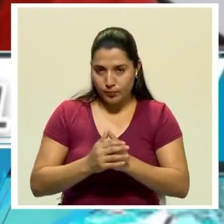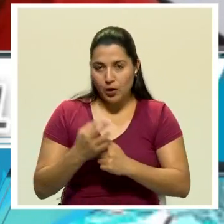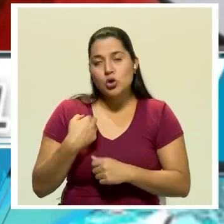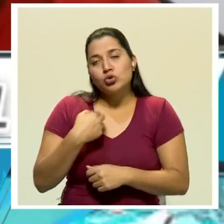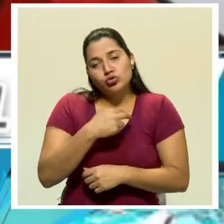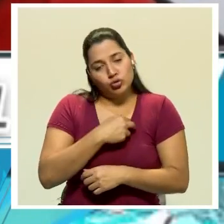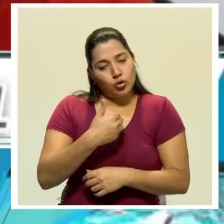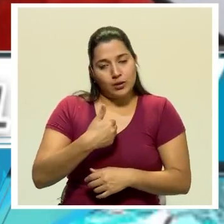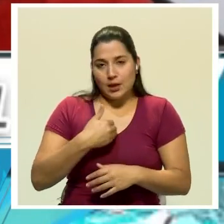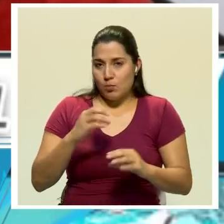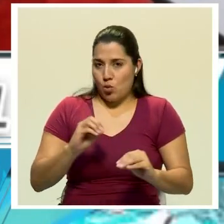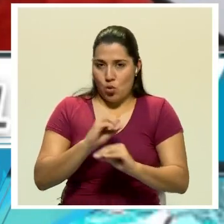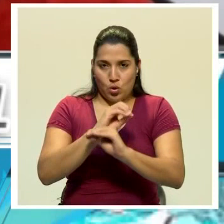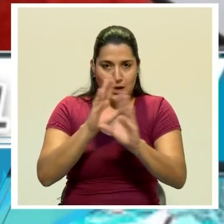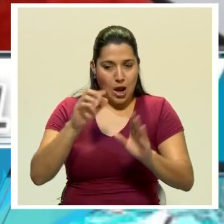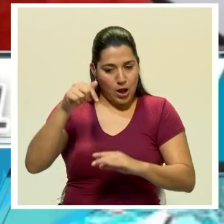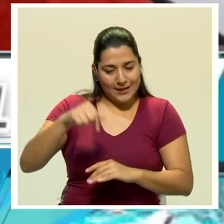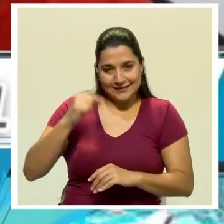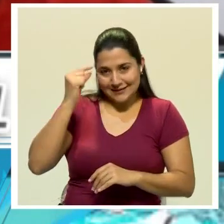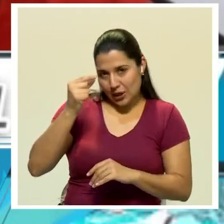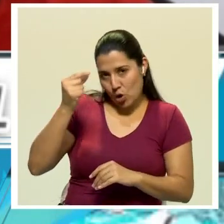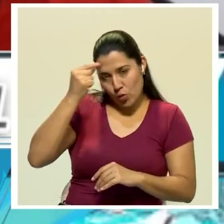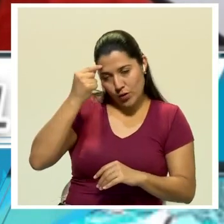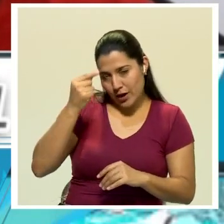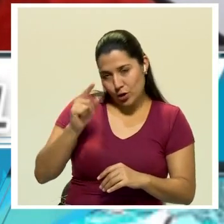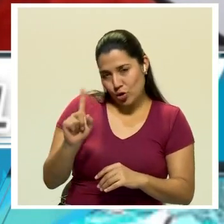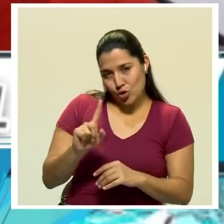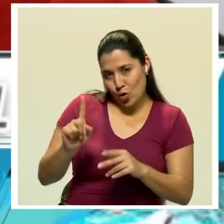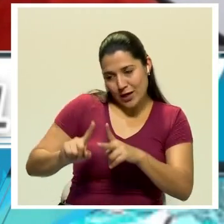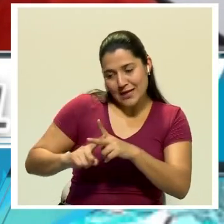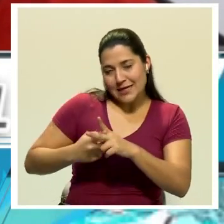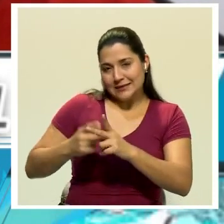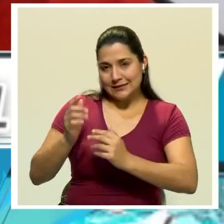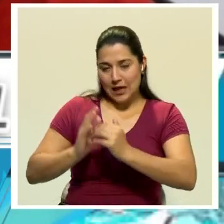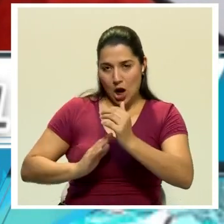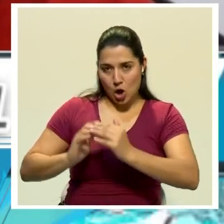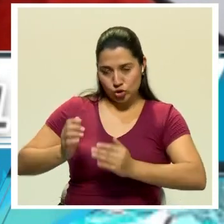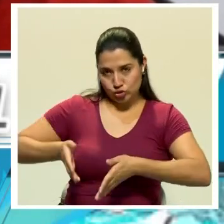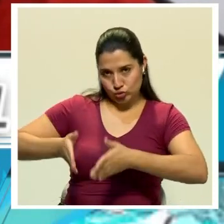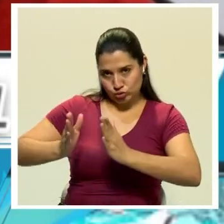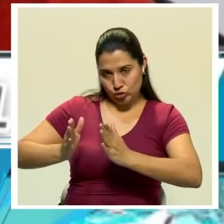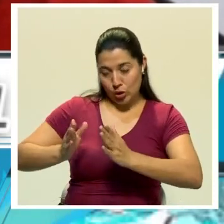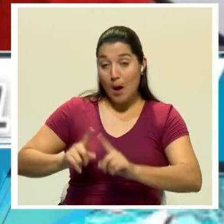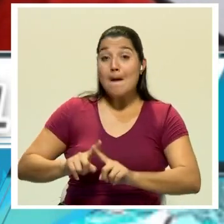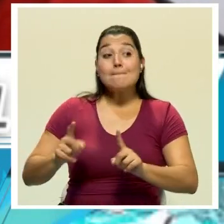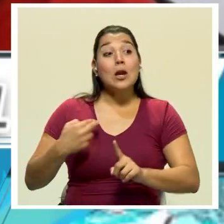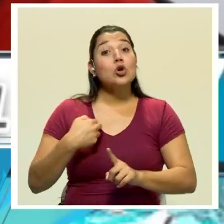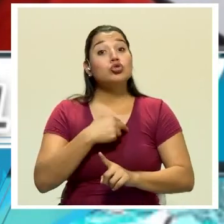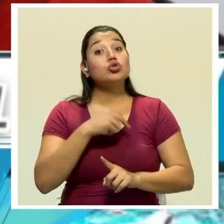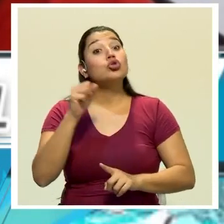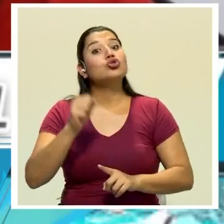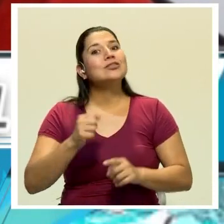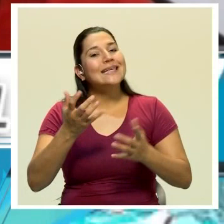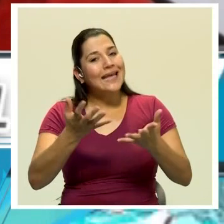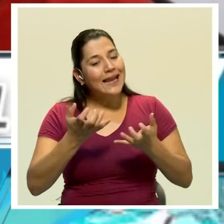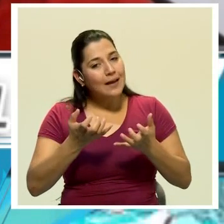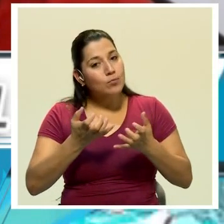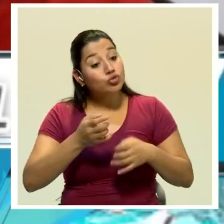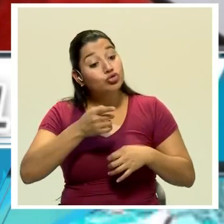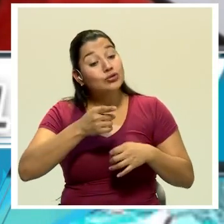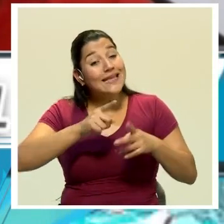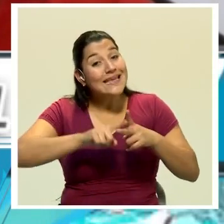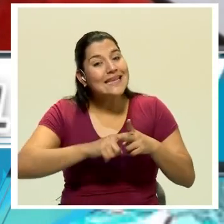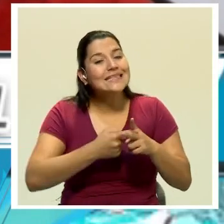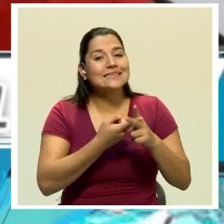no vamos a dar la orden de inicio de la construcción, pero sí queremos dar la orden de inicio de la concesión de modo